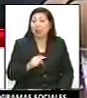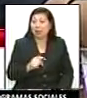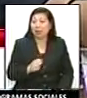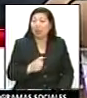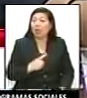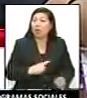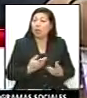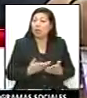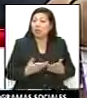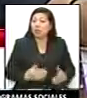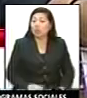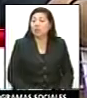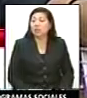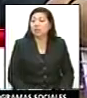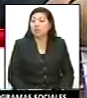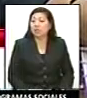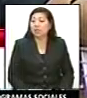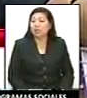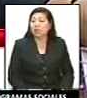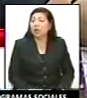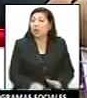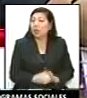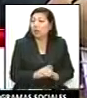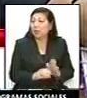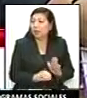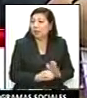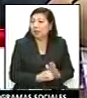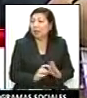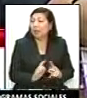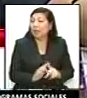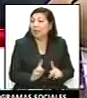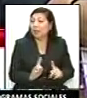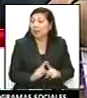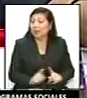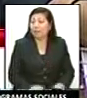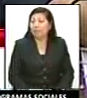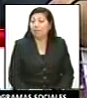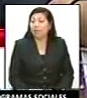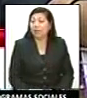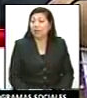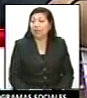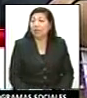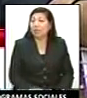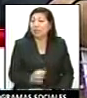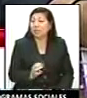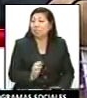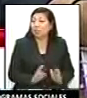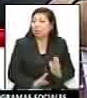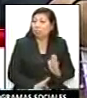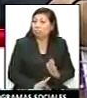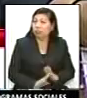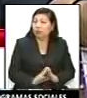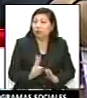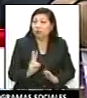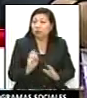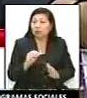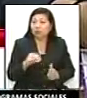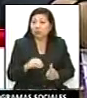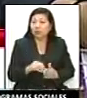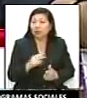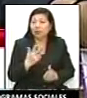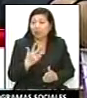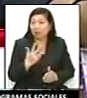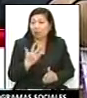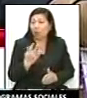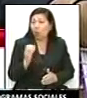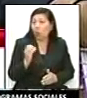algunos matices, en el derecho constitucional, a diferencia, siempre surgen no dos posiciones, sino tres o